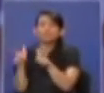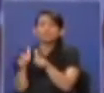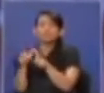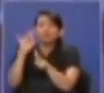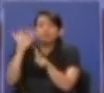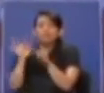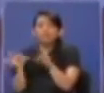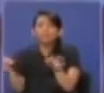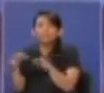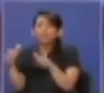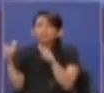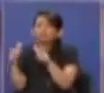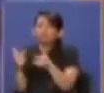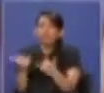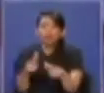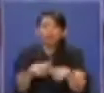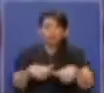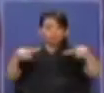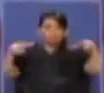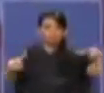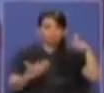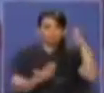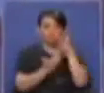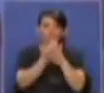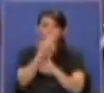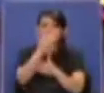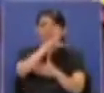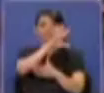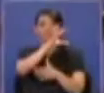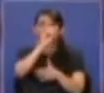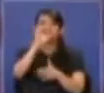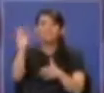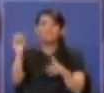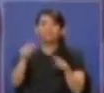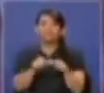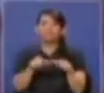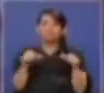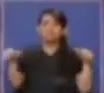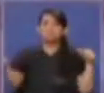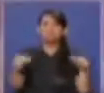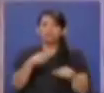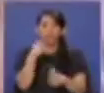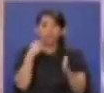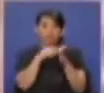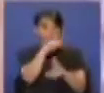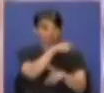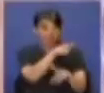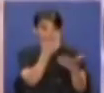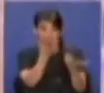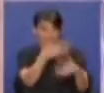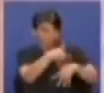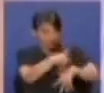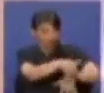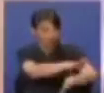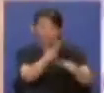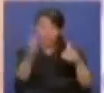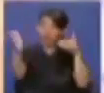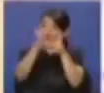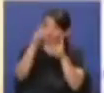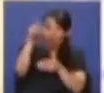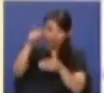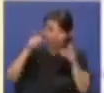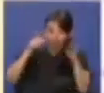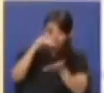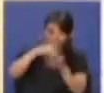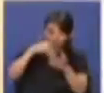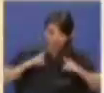comunidad. Esa es la Revolución Ciudadana. ¿Ustedes creen que los compañeros del Aromo se salieron a marchar en contra de su revolución?